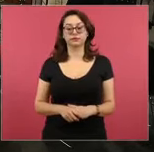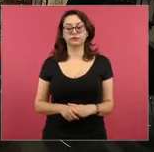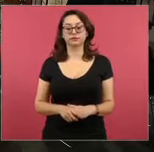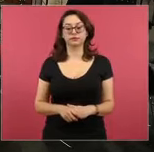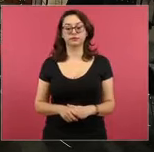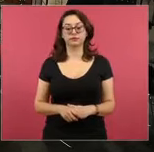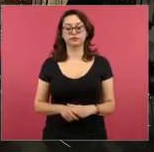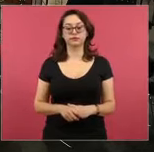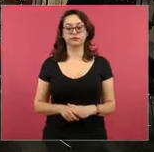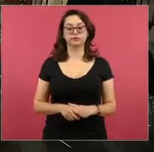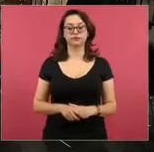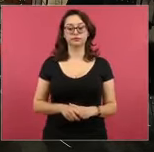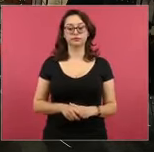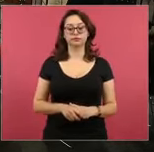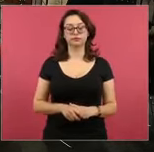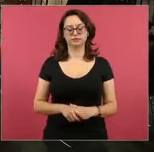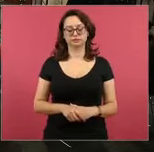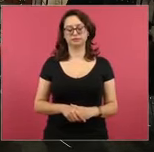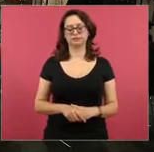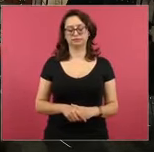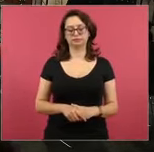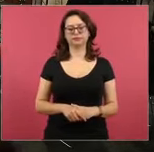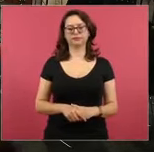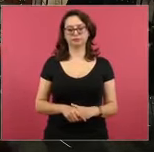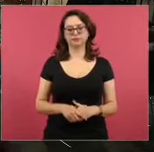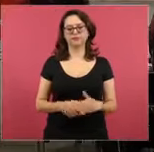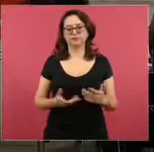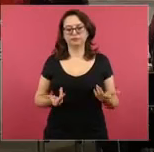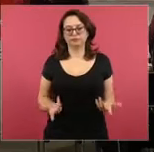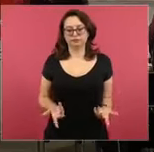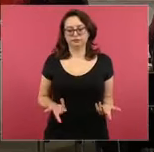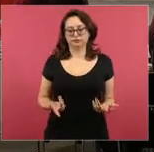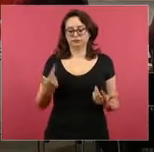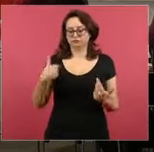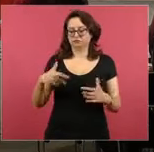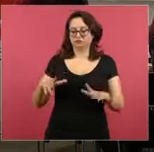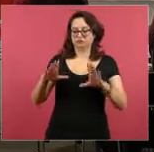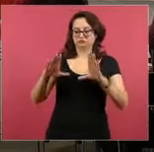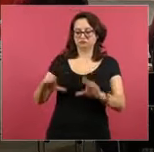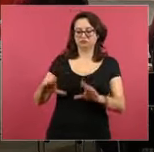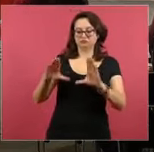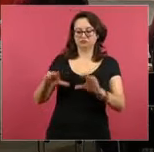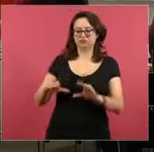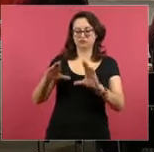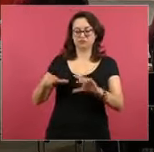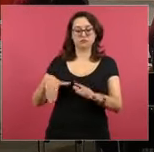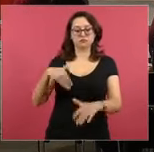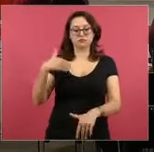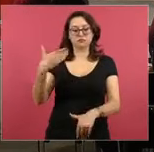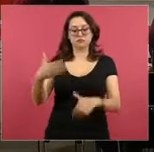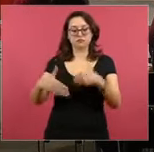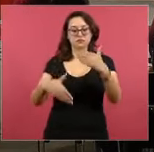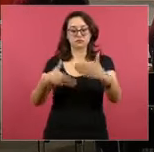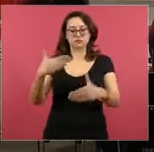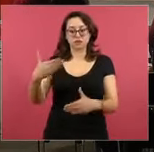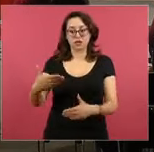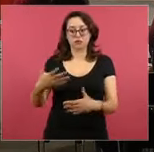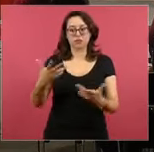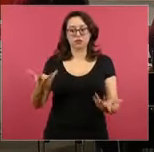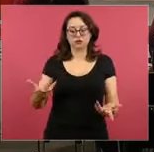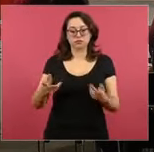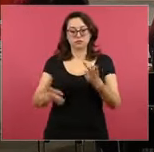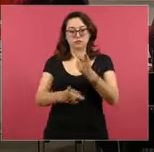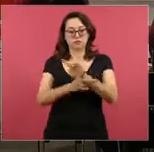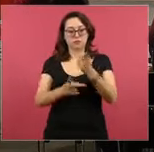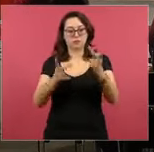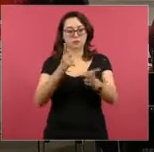Pues un poco hablando de la primera pregunta, si los contenidos van a tener la suficiencia para abordar, como dice, todo lo